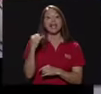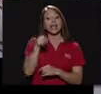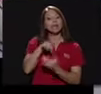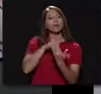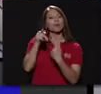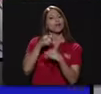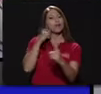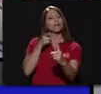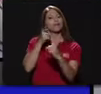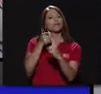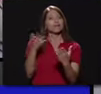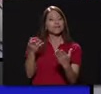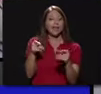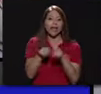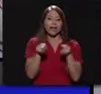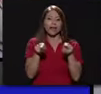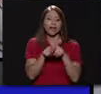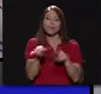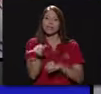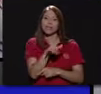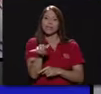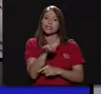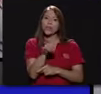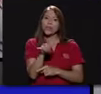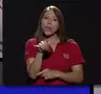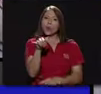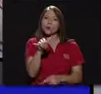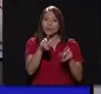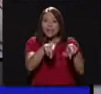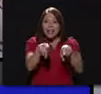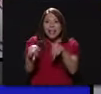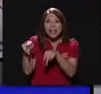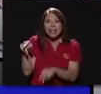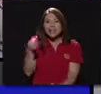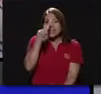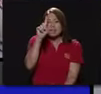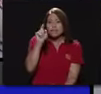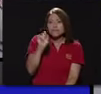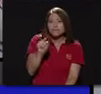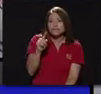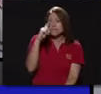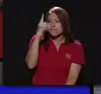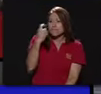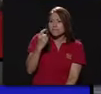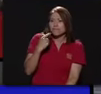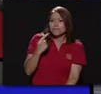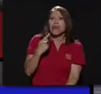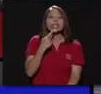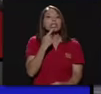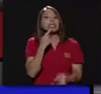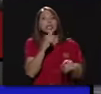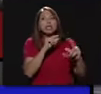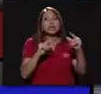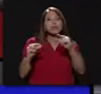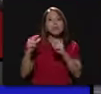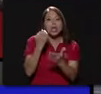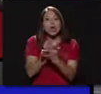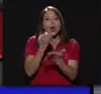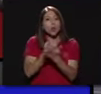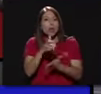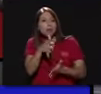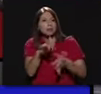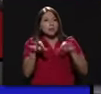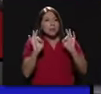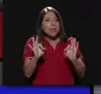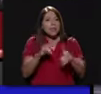programa surgió, bueno, además de que es como una de las interrogantes de la gente en general, ¿verdad? Nos dicen que la economía está más o menos bien, pero